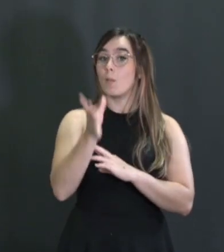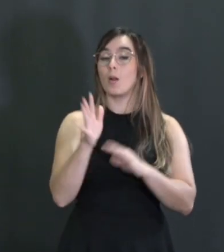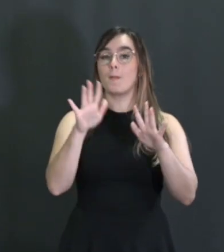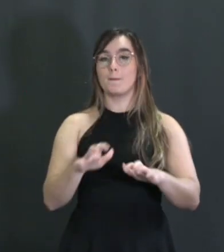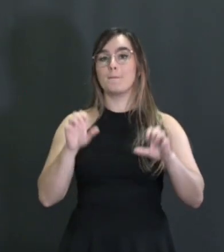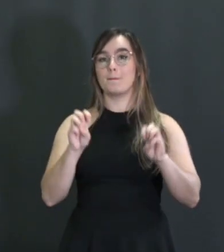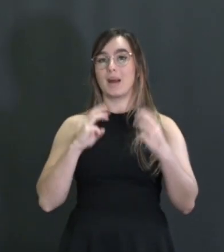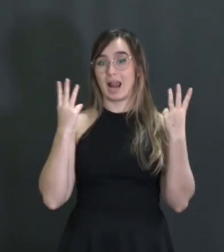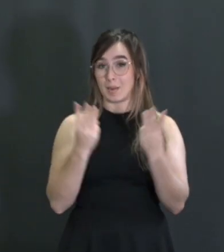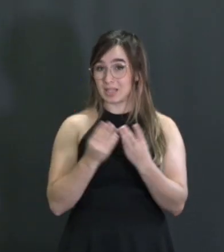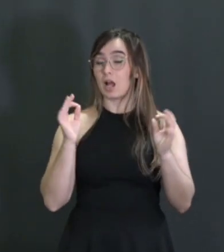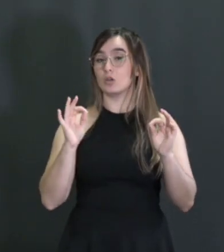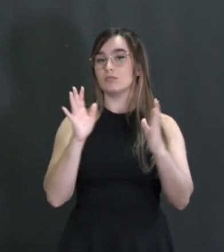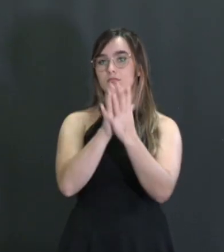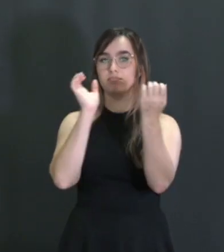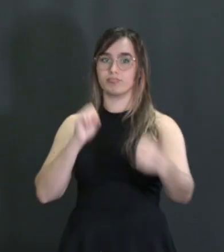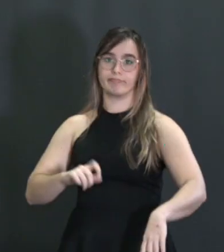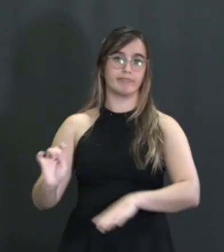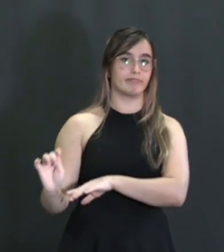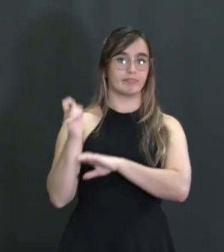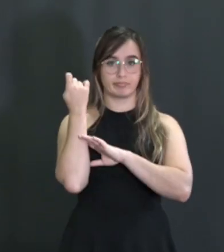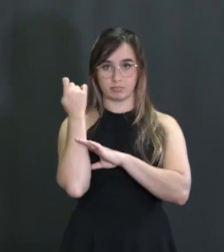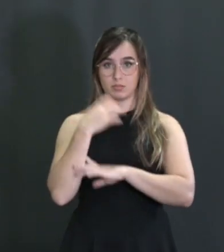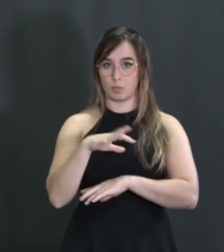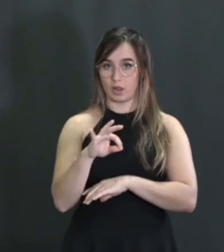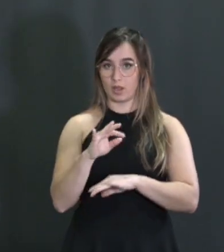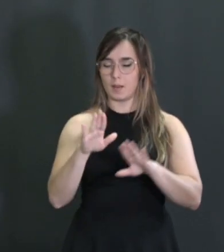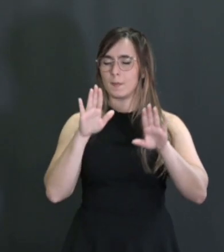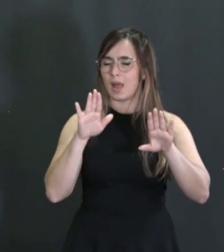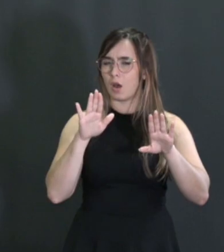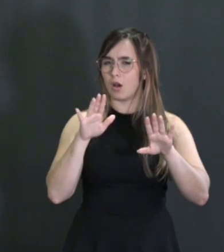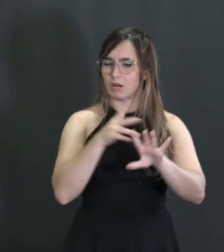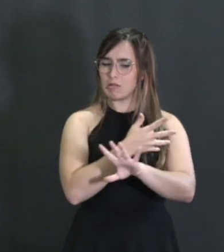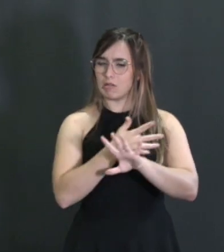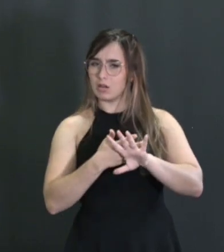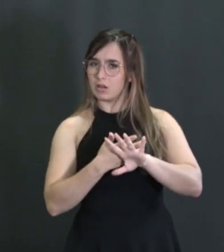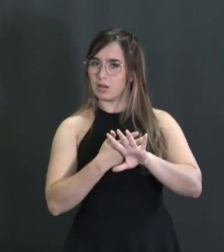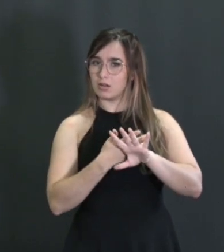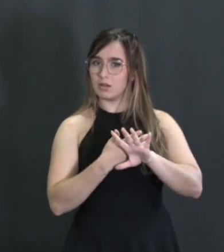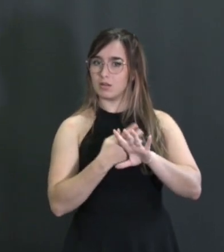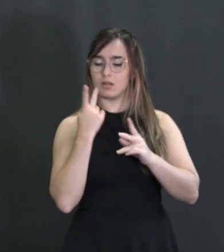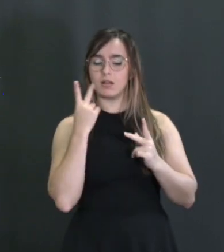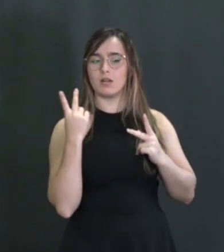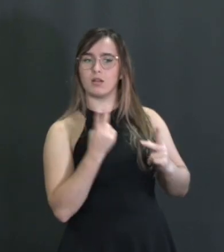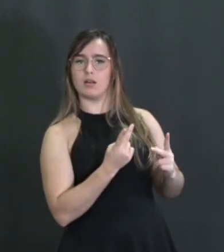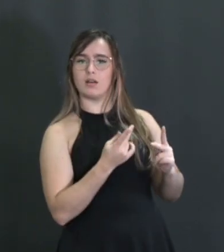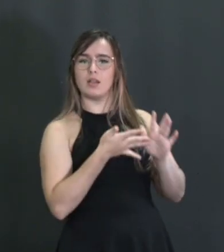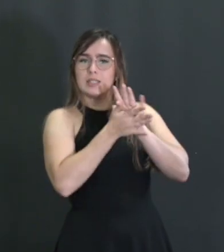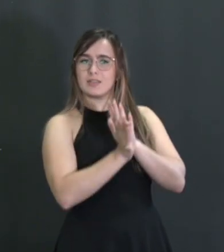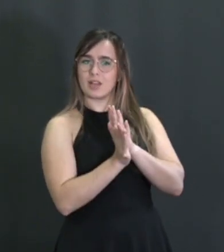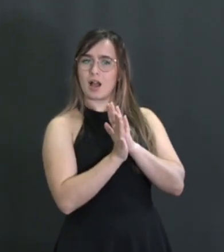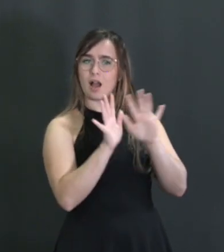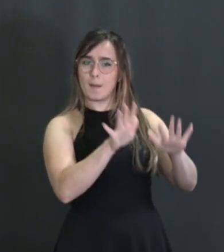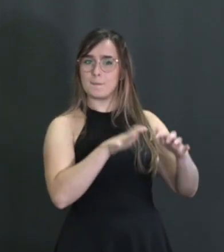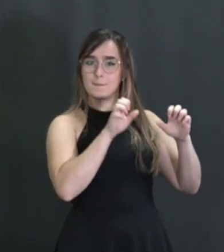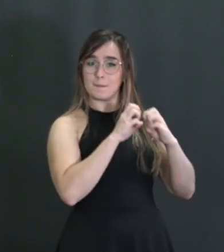parlamentario. Pero ojo, no significa esto que ese consenso